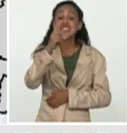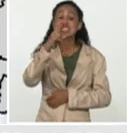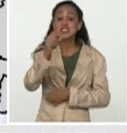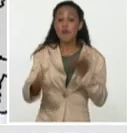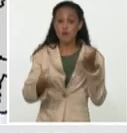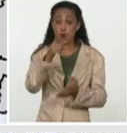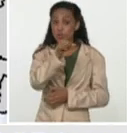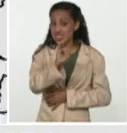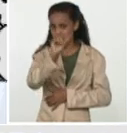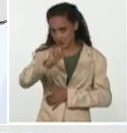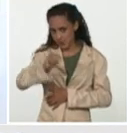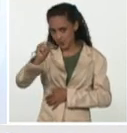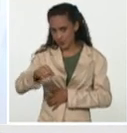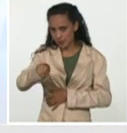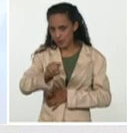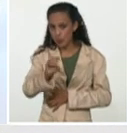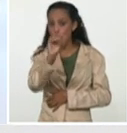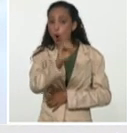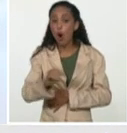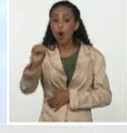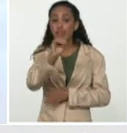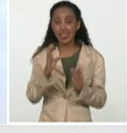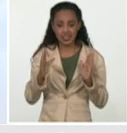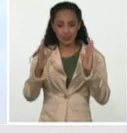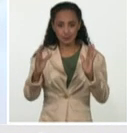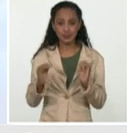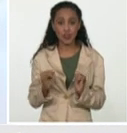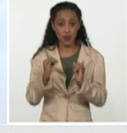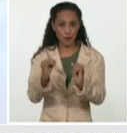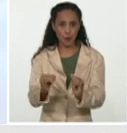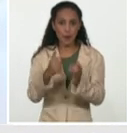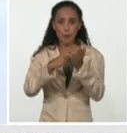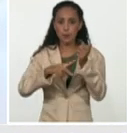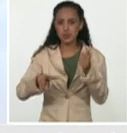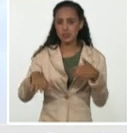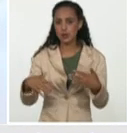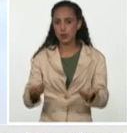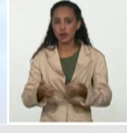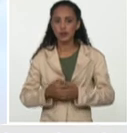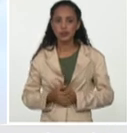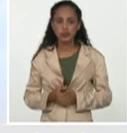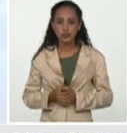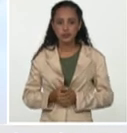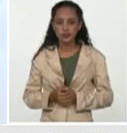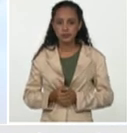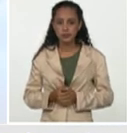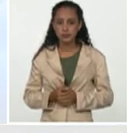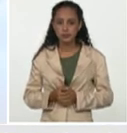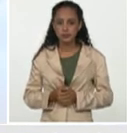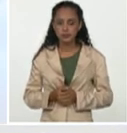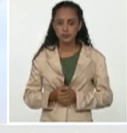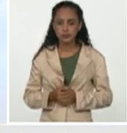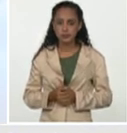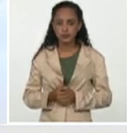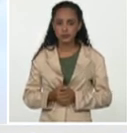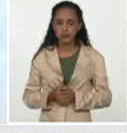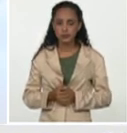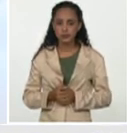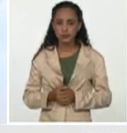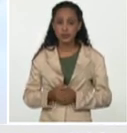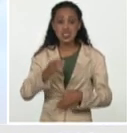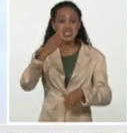el territorio oriental, la provincia de... Este contenido es de Wikipedia. De Santiago de